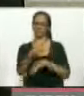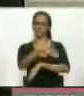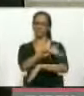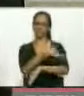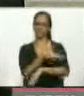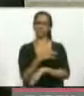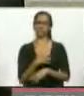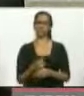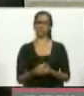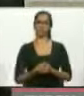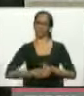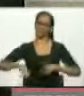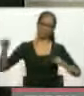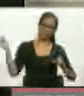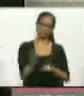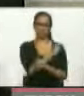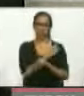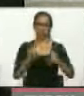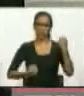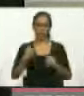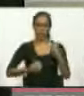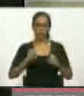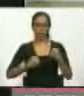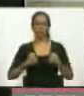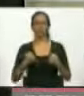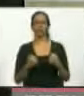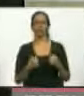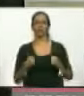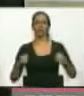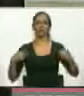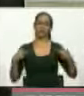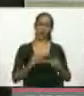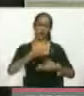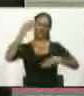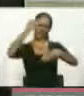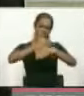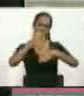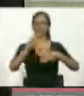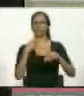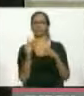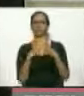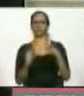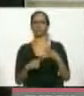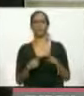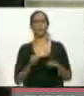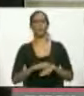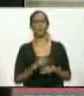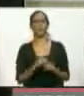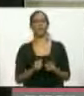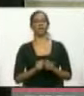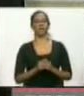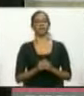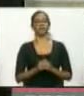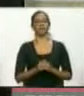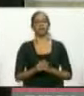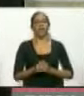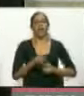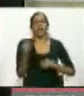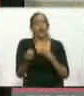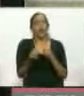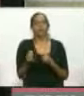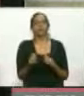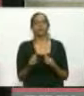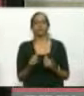caerle a collazo a los carros bueno el corte de ruta etcétera etcétera porque además es como una